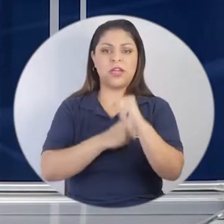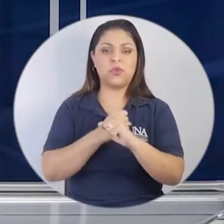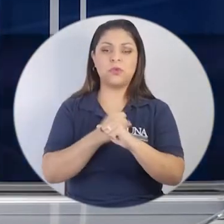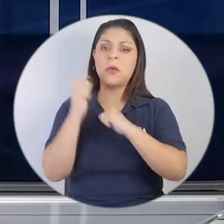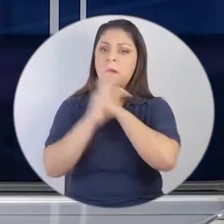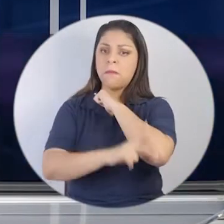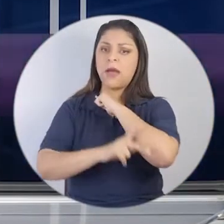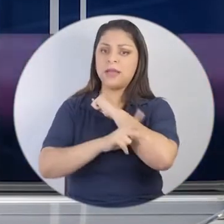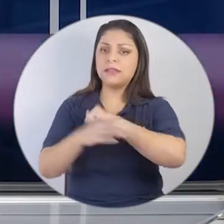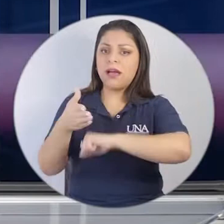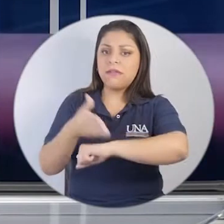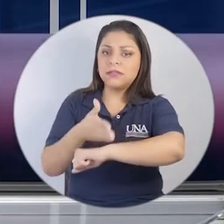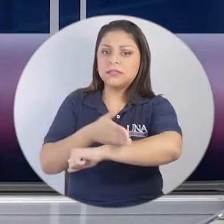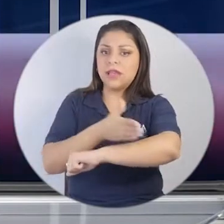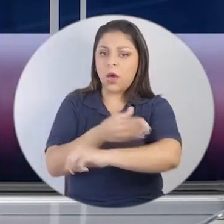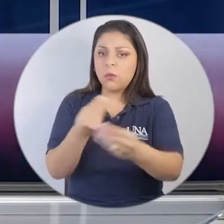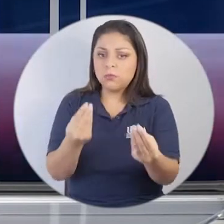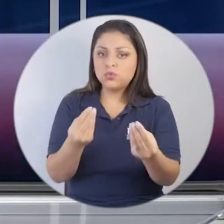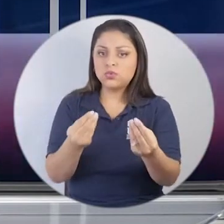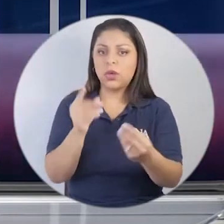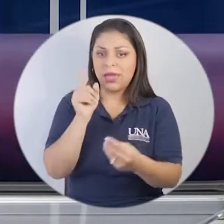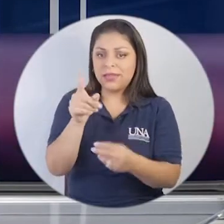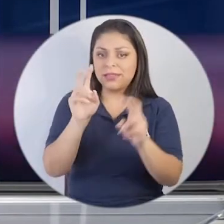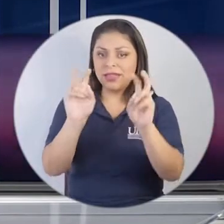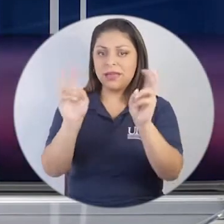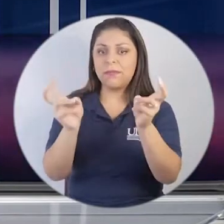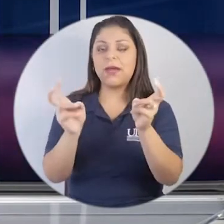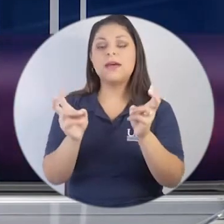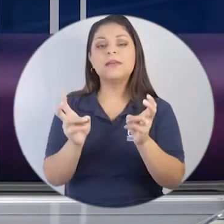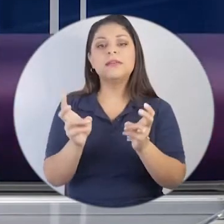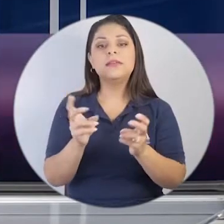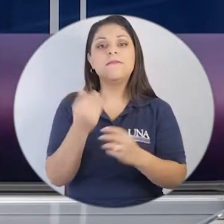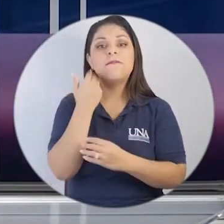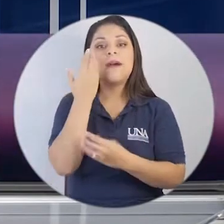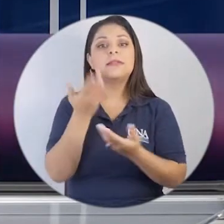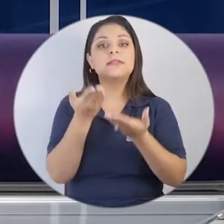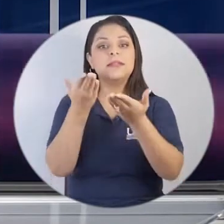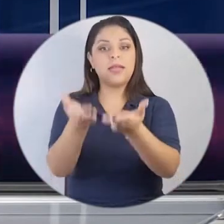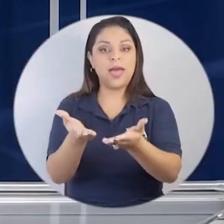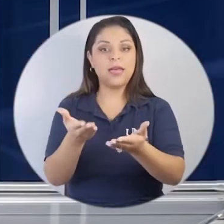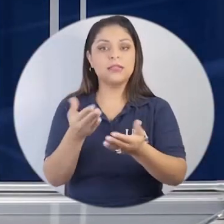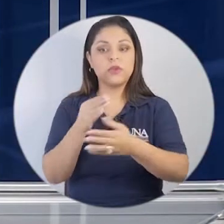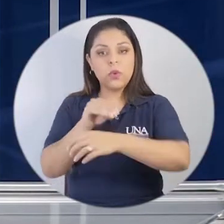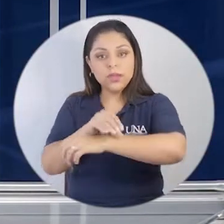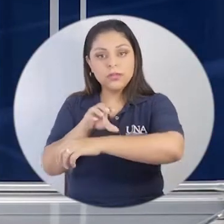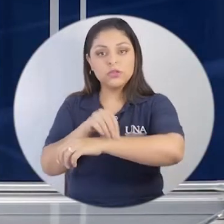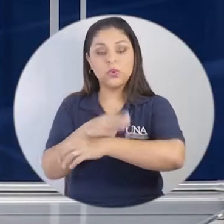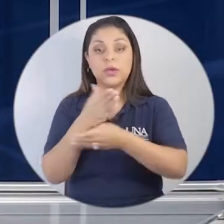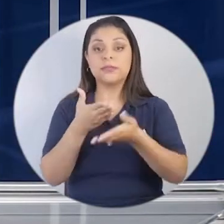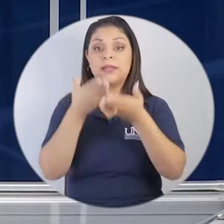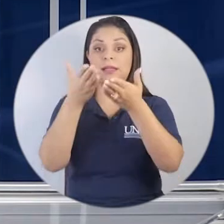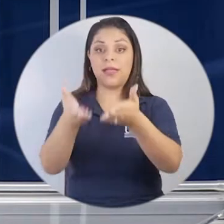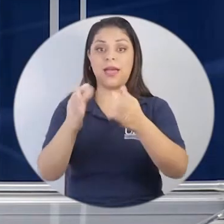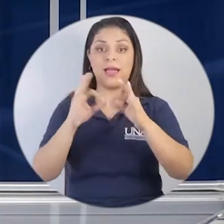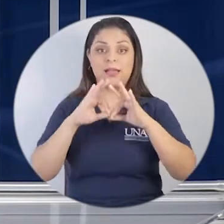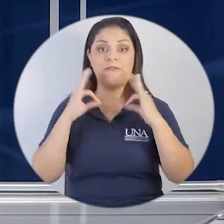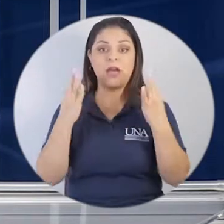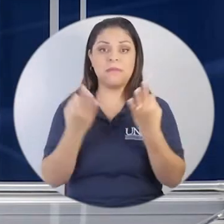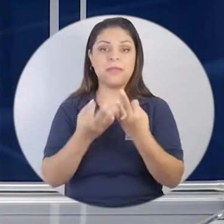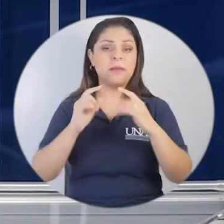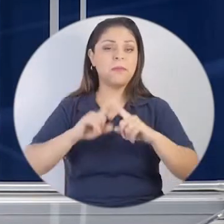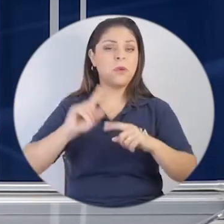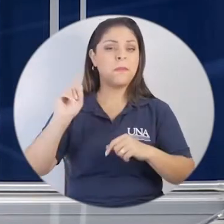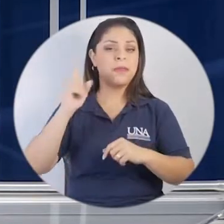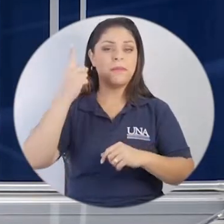ha avanzado mucho en esa materia, hay una serie de facilidades y de orientación que se le brinda a las familias, pero me imagino que esa